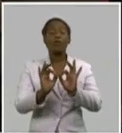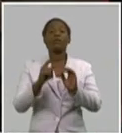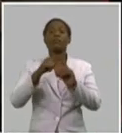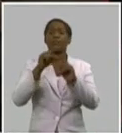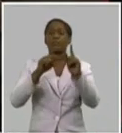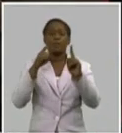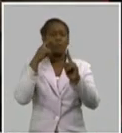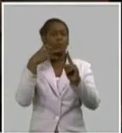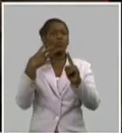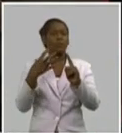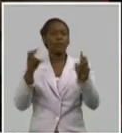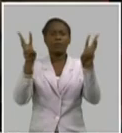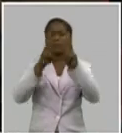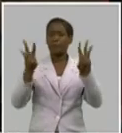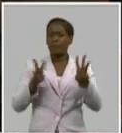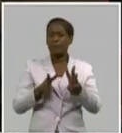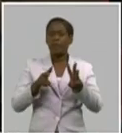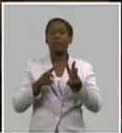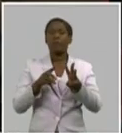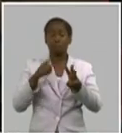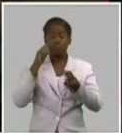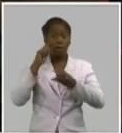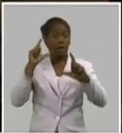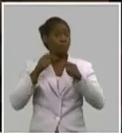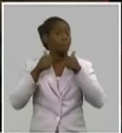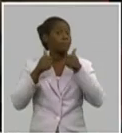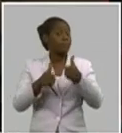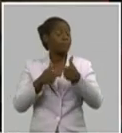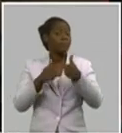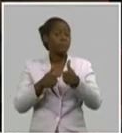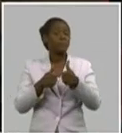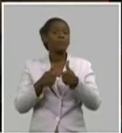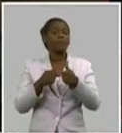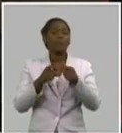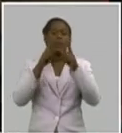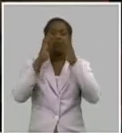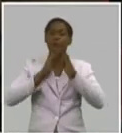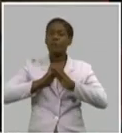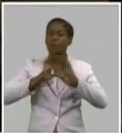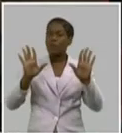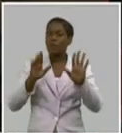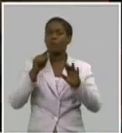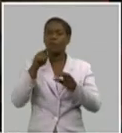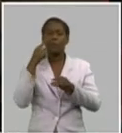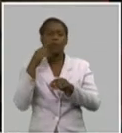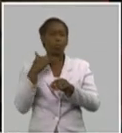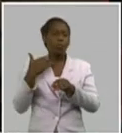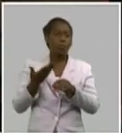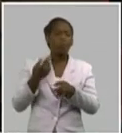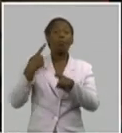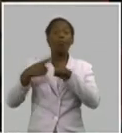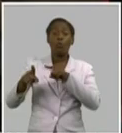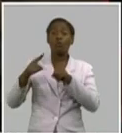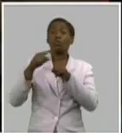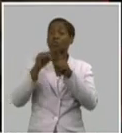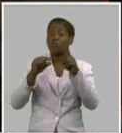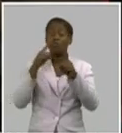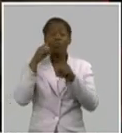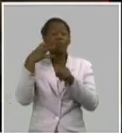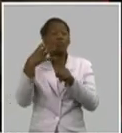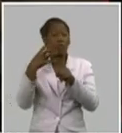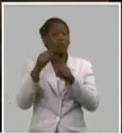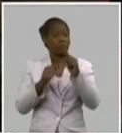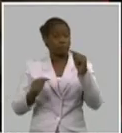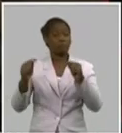que tiene que ver con las redes digitales o sociales, que se utilizan para el tema de la subversión, en los cuales tenemos que tener mucho